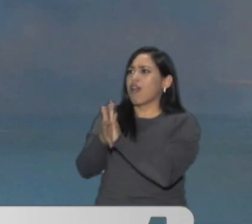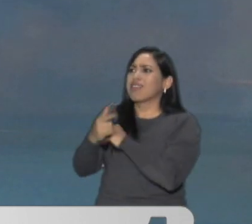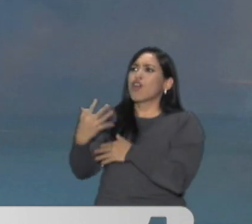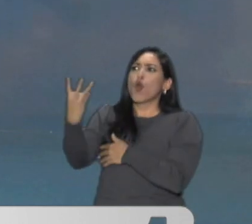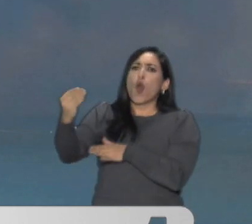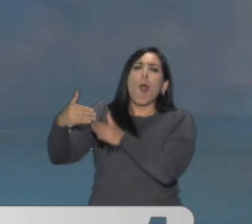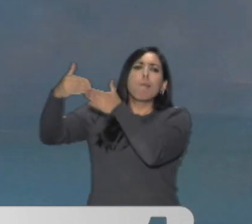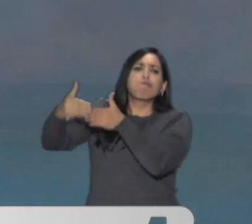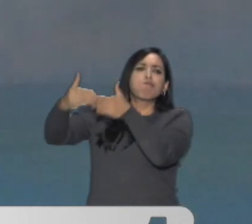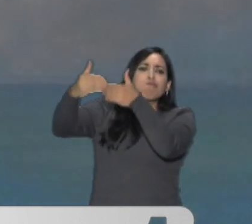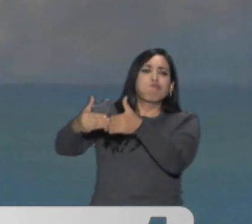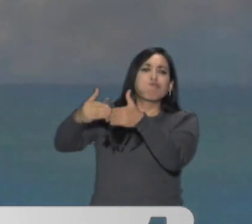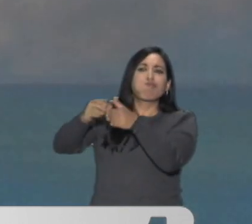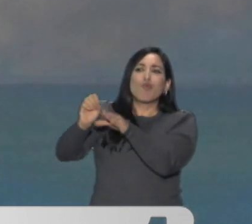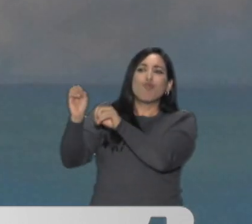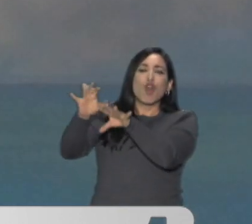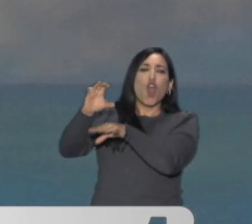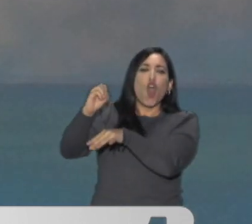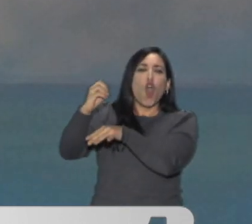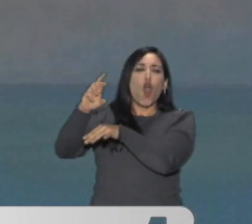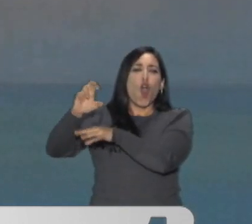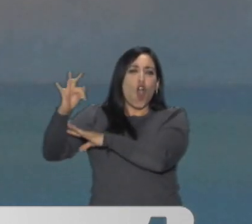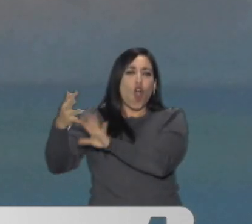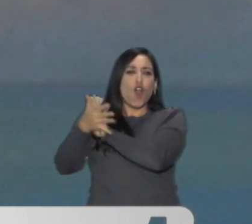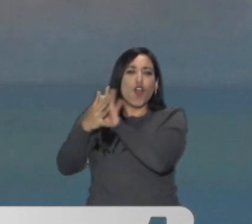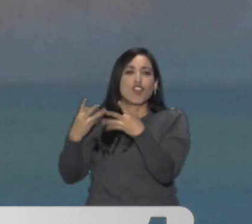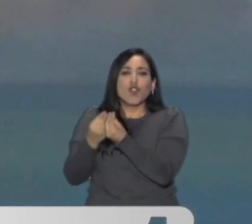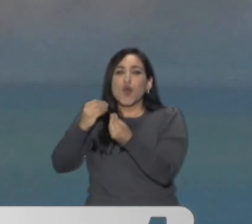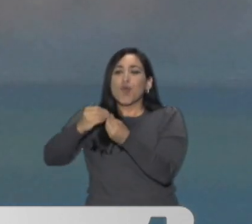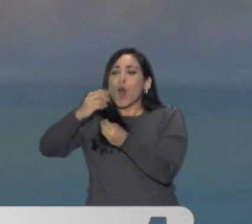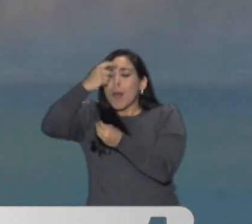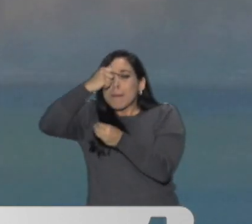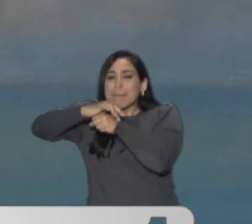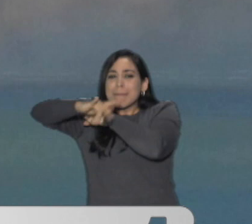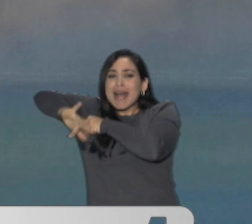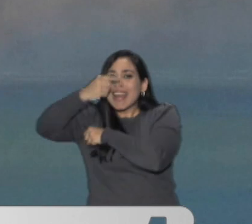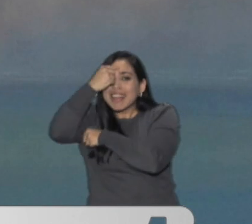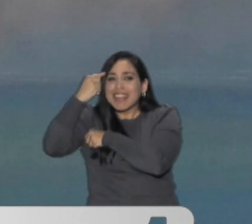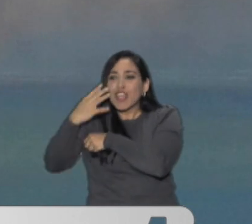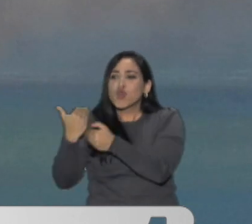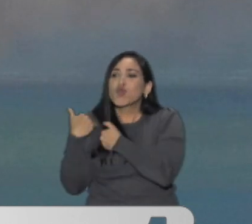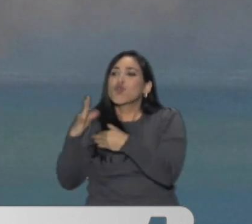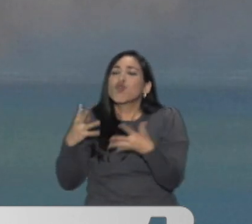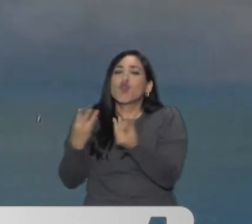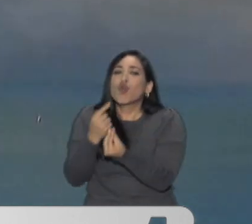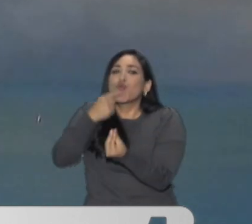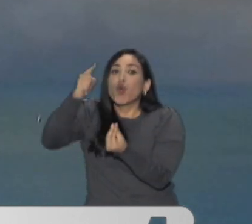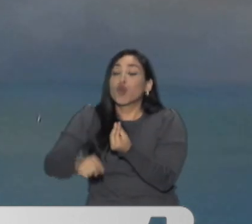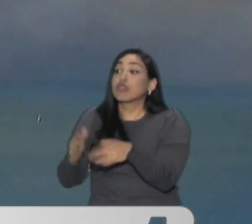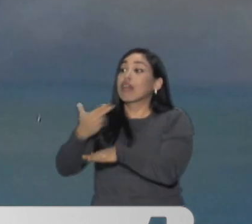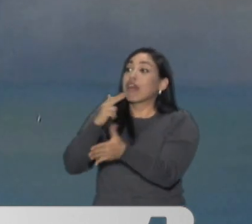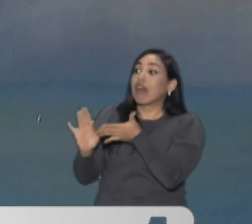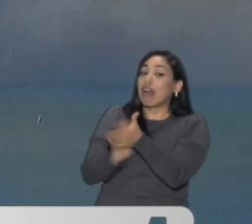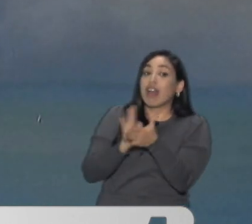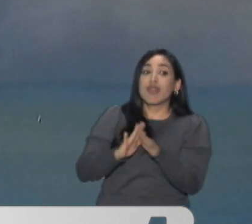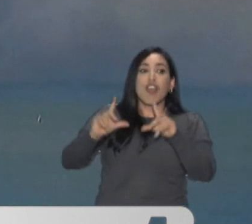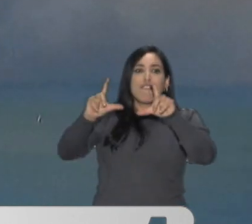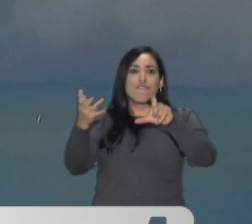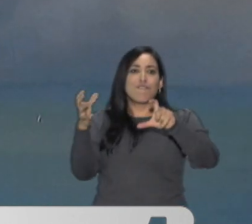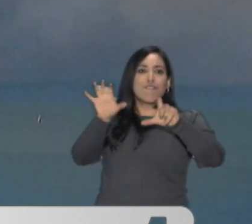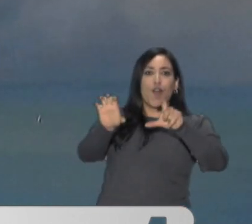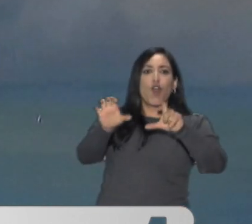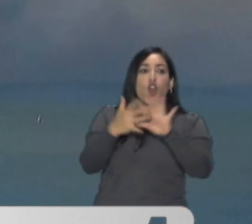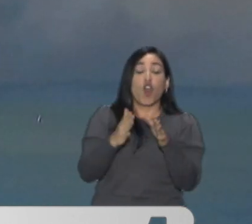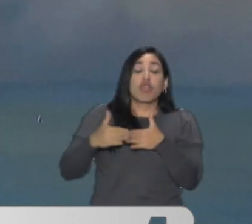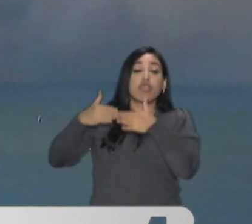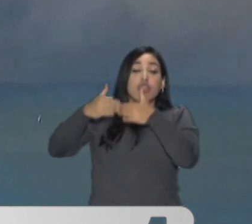trata del buque de desembarco Oryx, de la flota del Mar Negro de la Armada Rusa. Junto al mensaje publicaron una fotografía de un